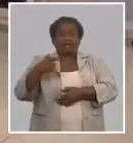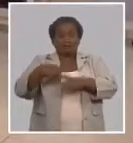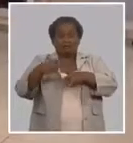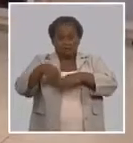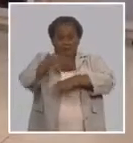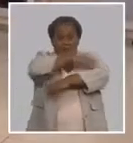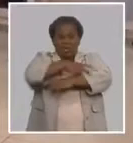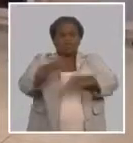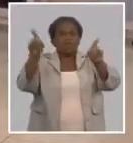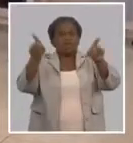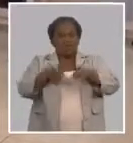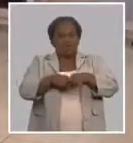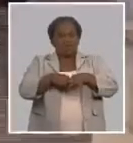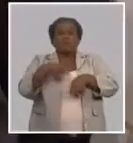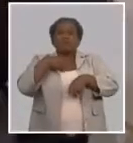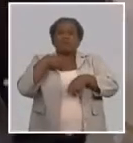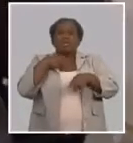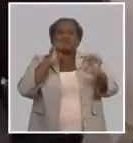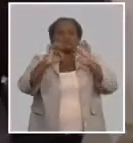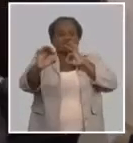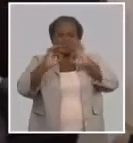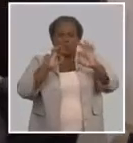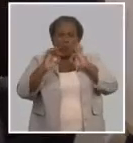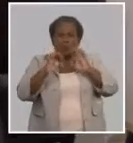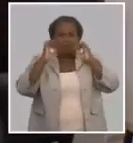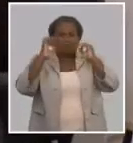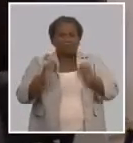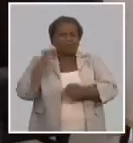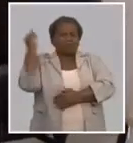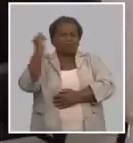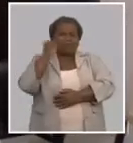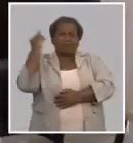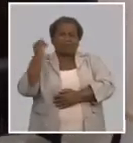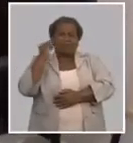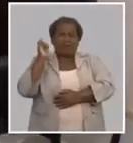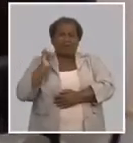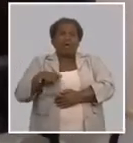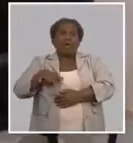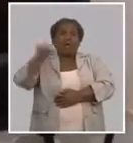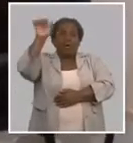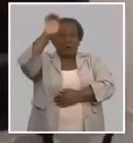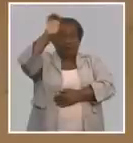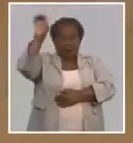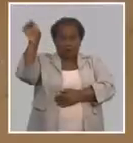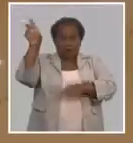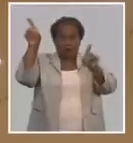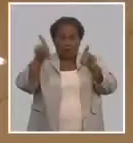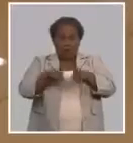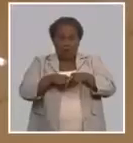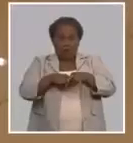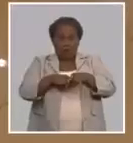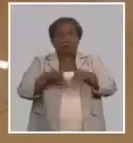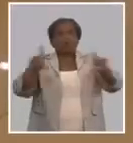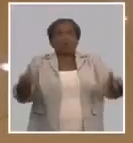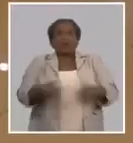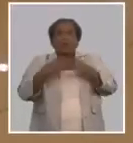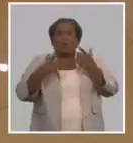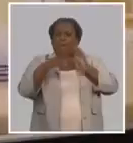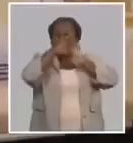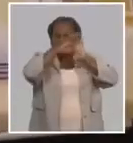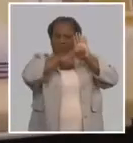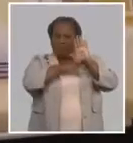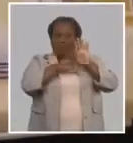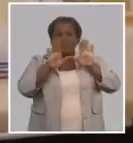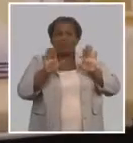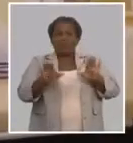el destino cuenta con la total seguridad sanitaria internacional y en el aeropuerto juan gualberto gómez se extreman las medidas sanitarias